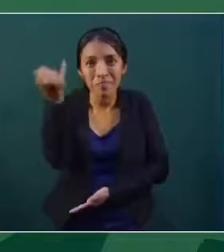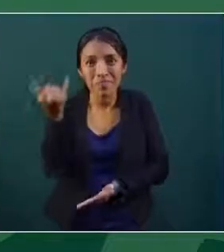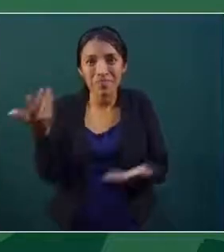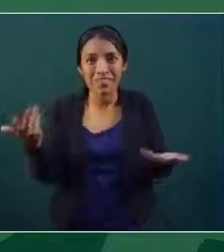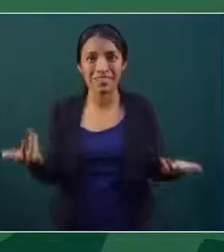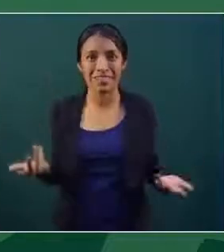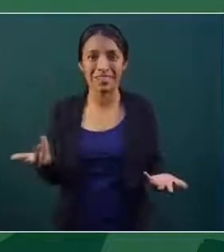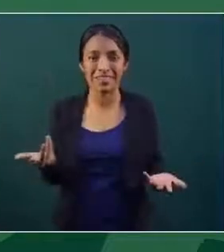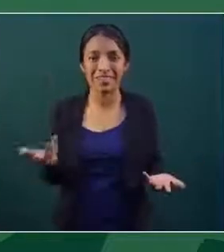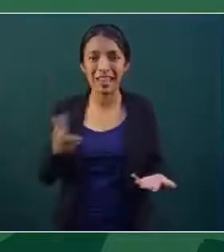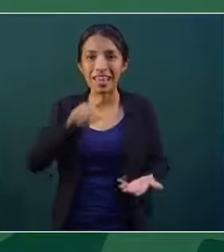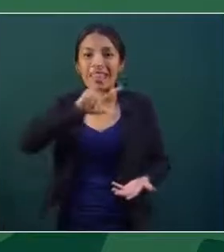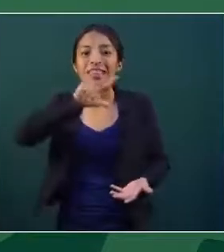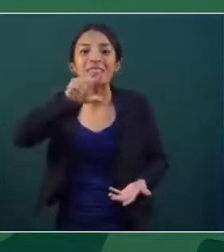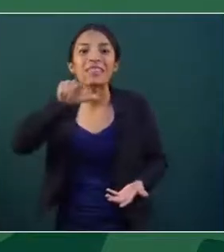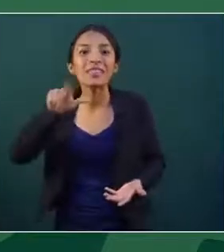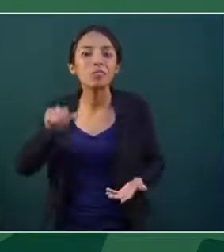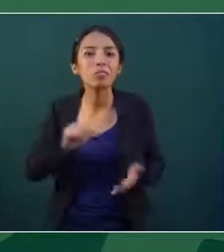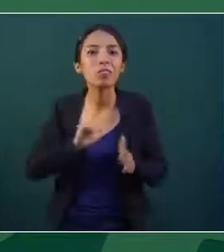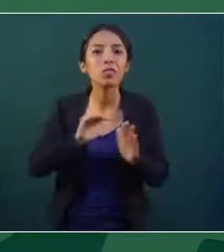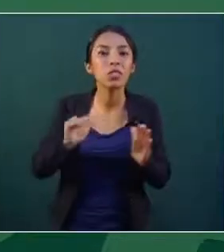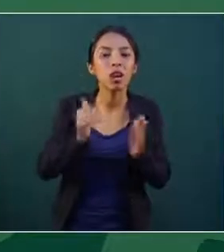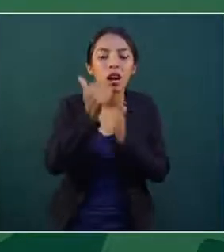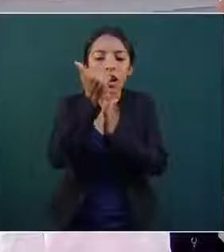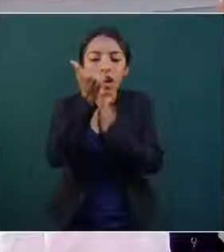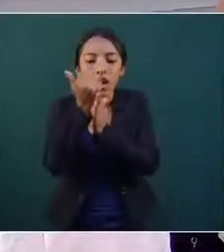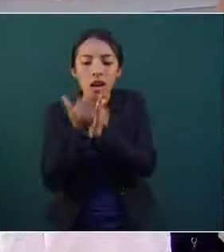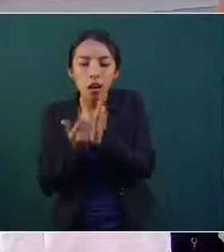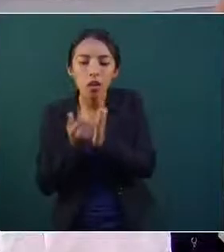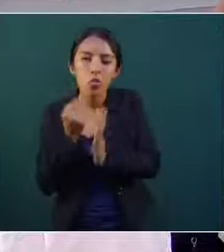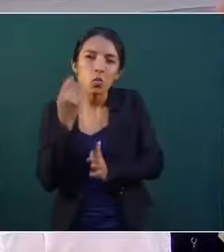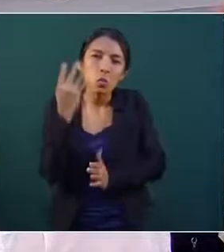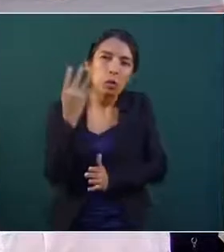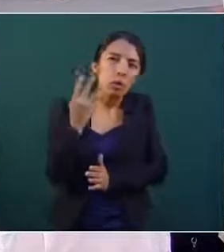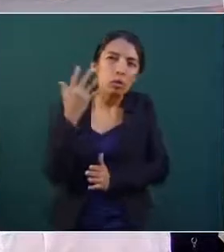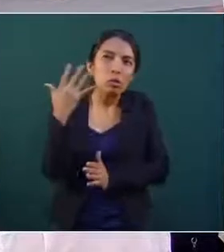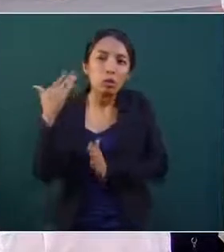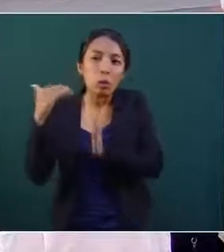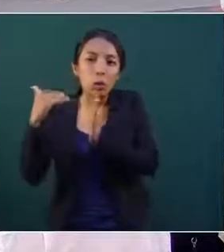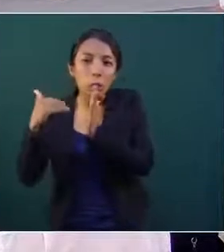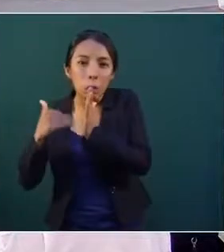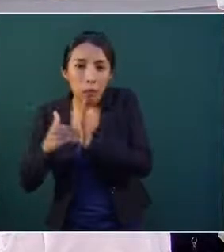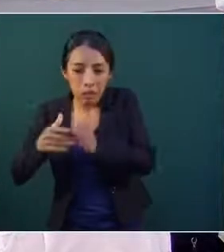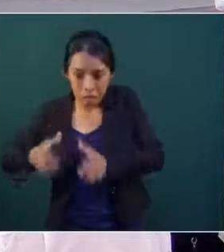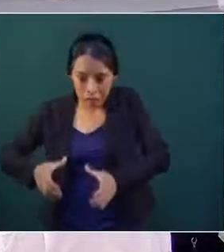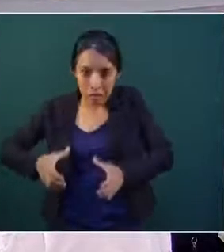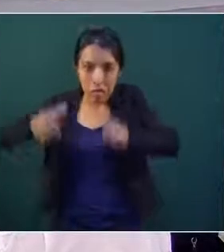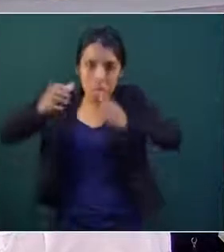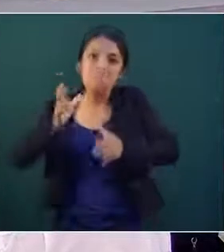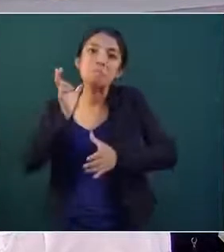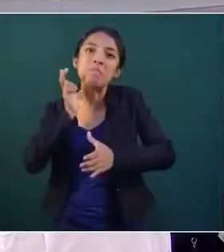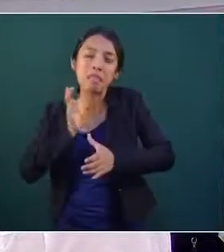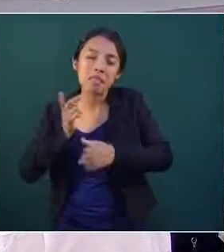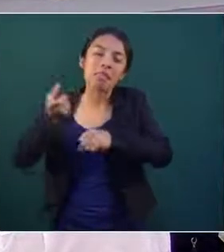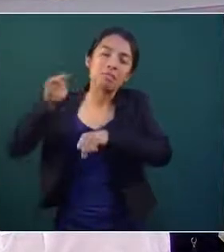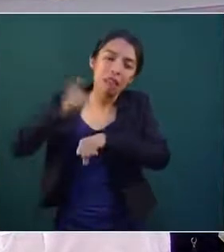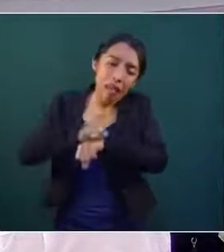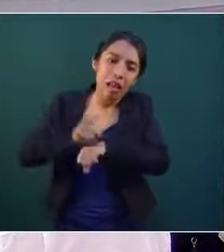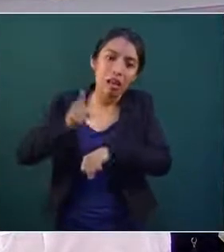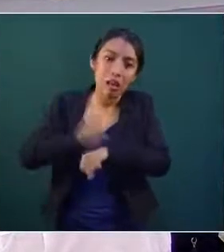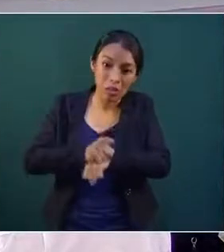a 4 o 5,000 barriles diarios. Y todos los días estamos